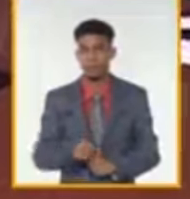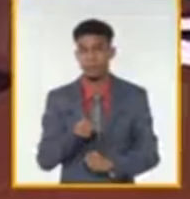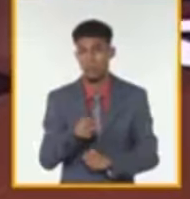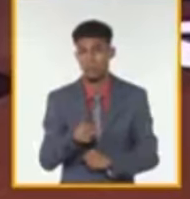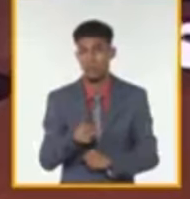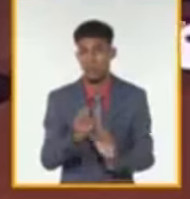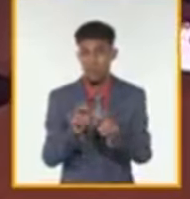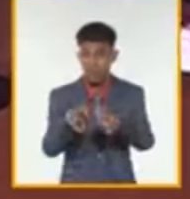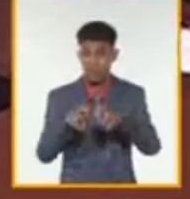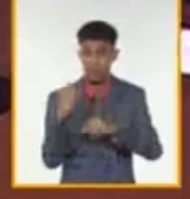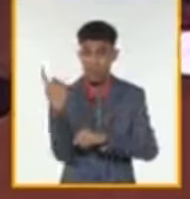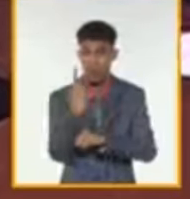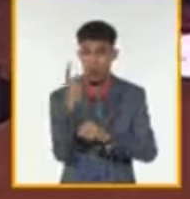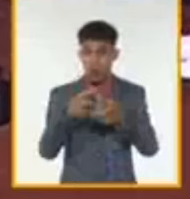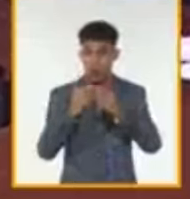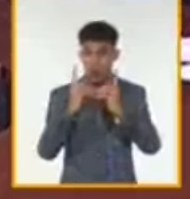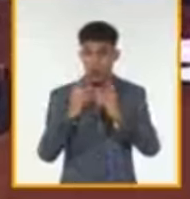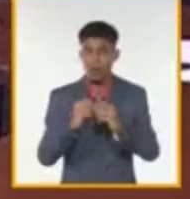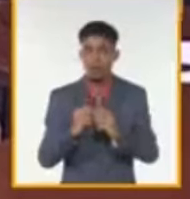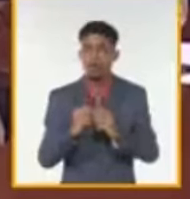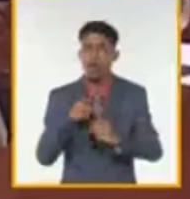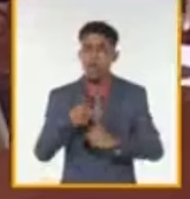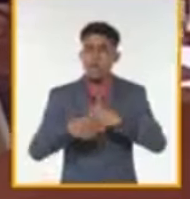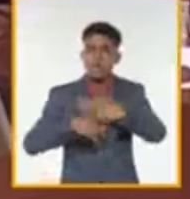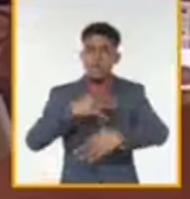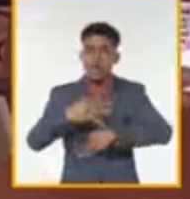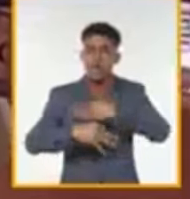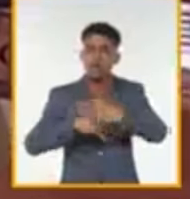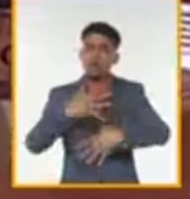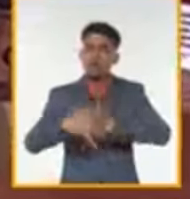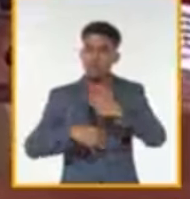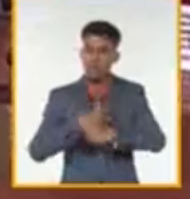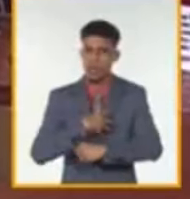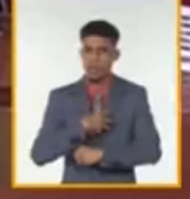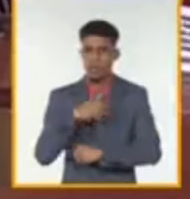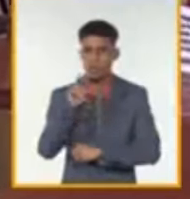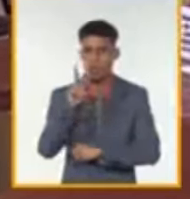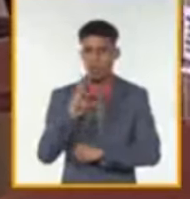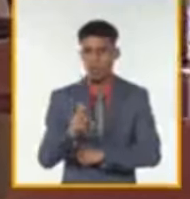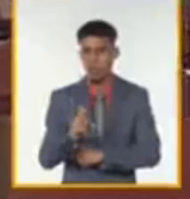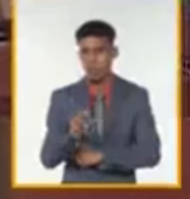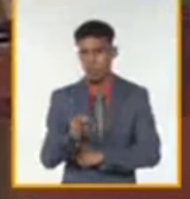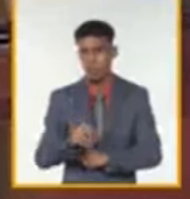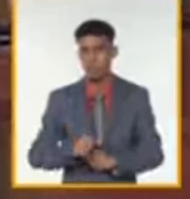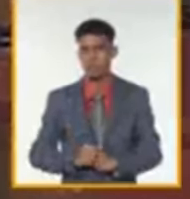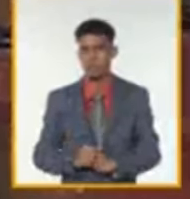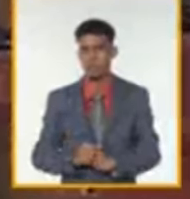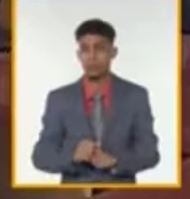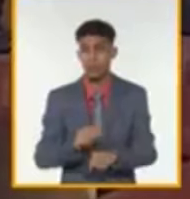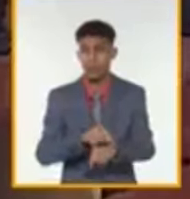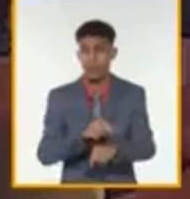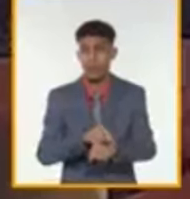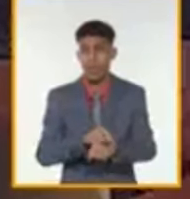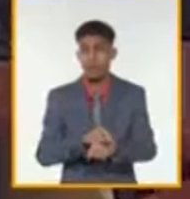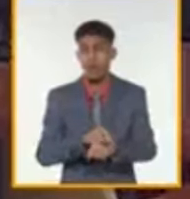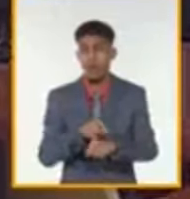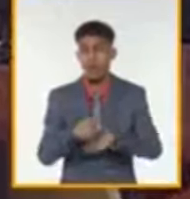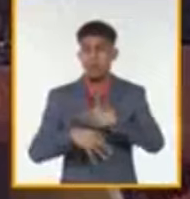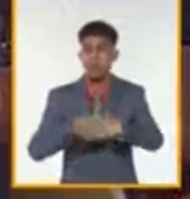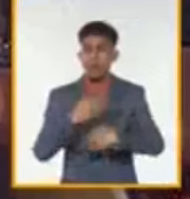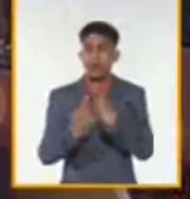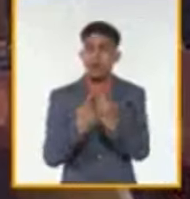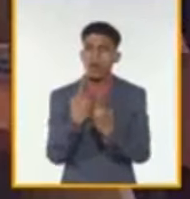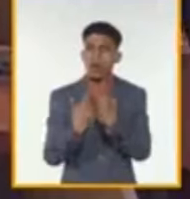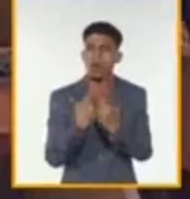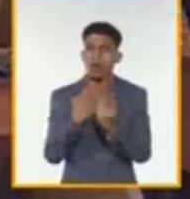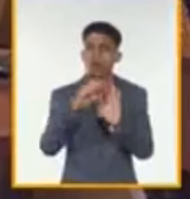explicando los problemas que tenemos porque hace un momento hemos estado hablando en en este tiempo de algunas cosas eh